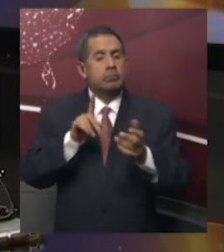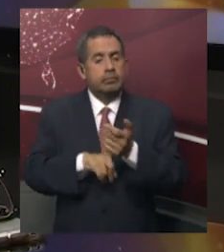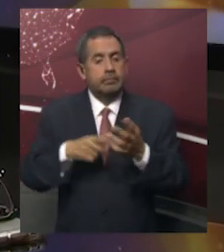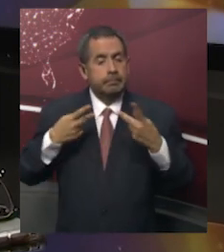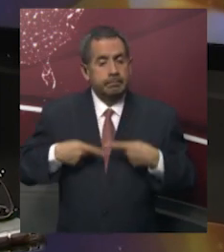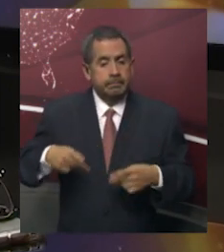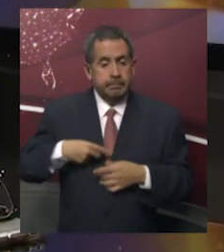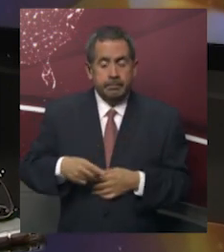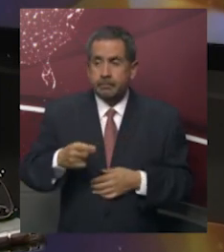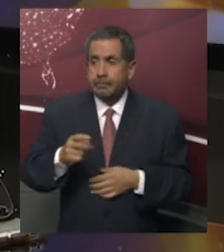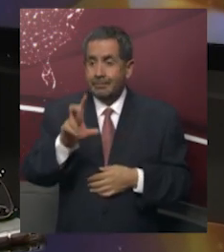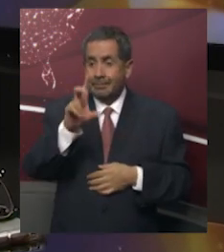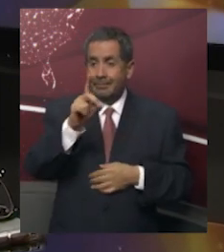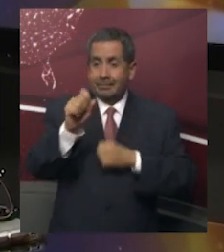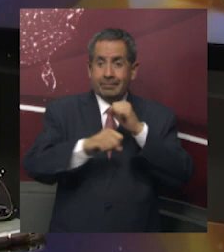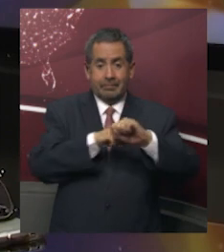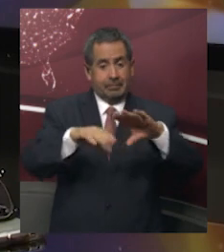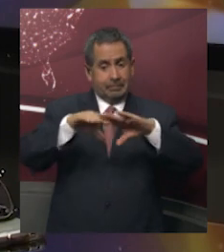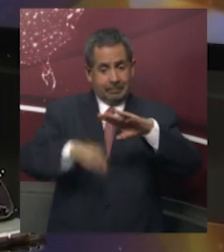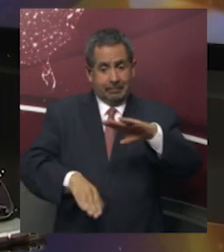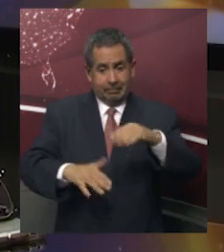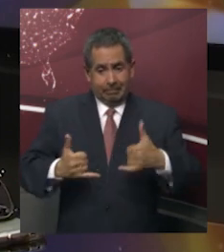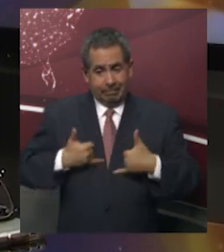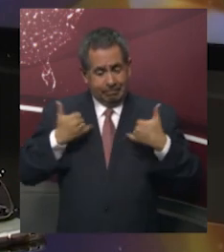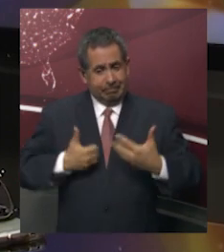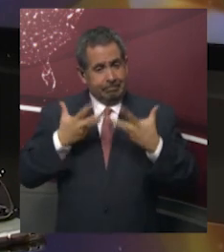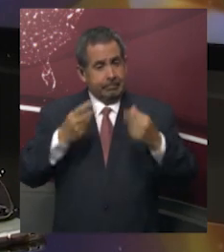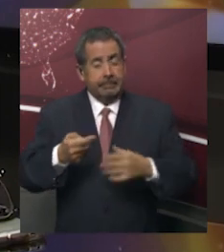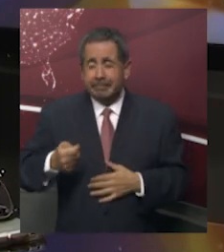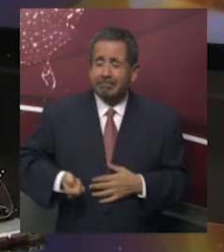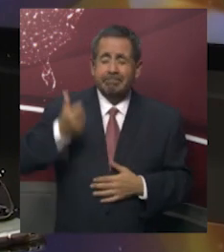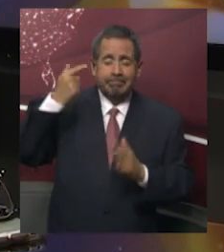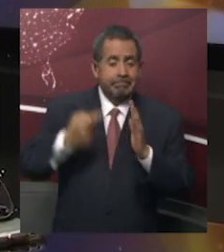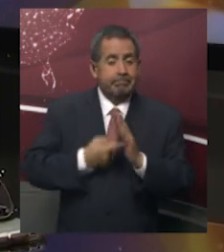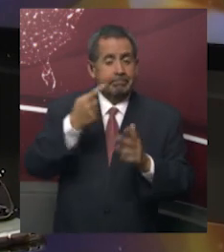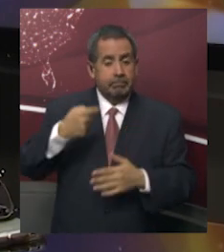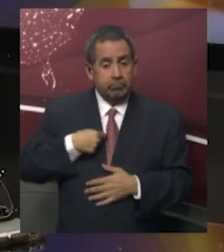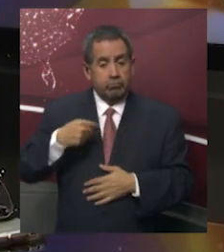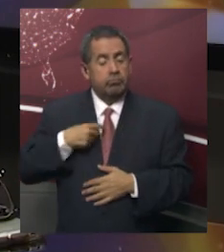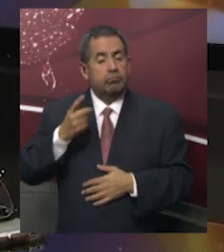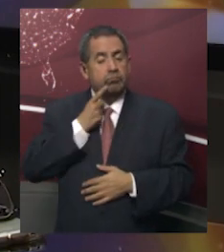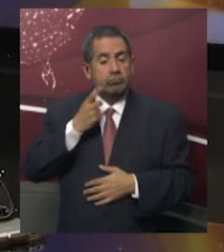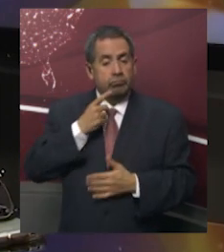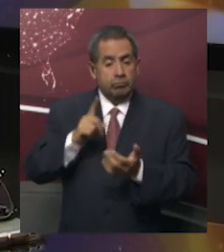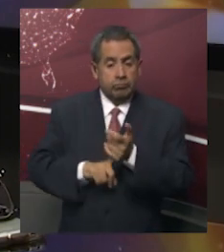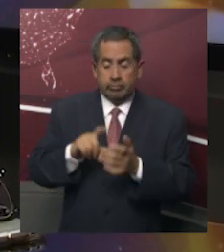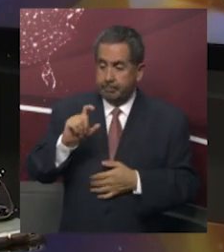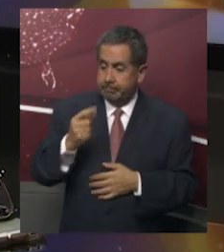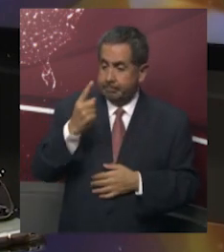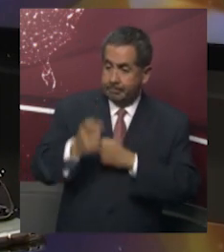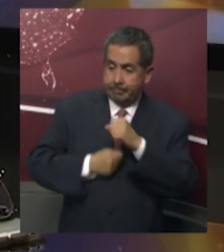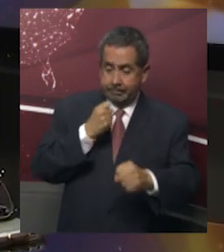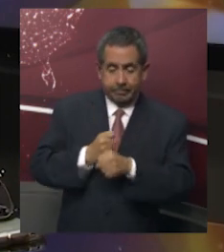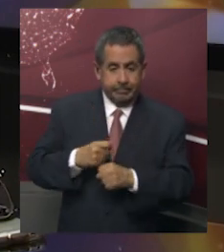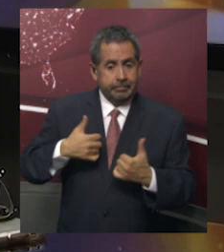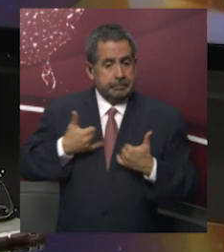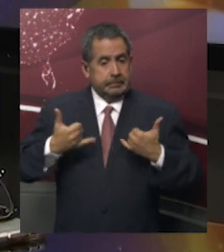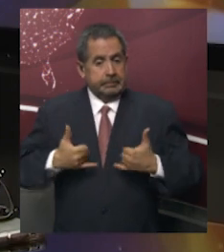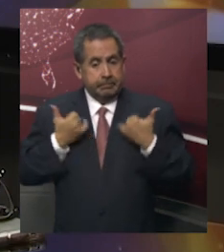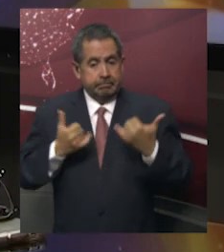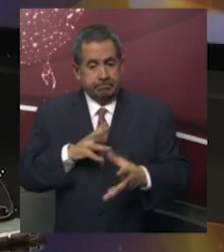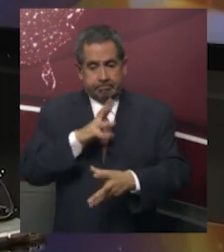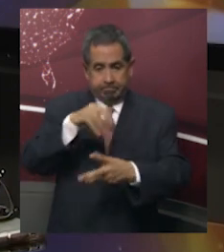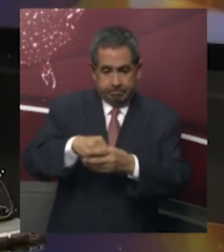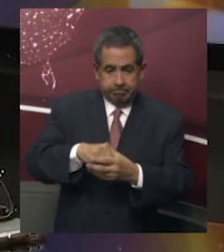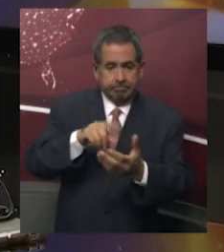tiene menos de 30 años. La primera vez que yo fui diputada tenía 21 años. Así es, lo recordamos. Me parece un tema de inclusión,